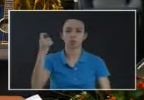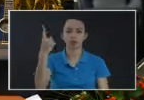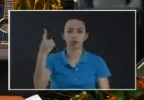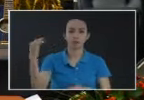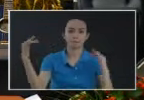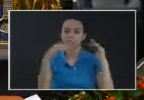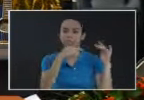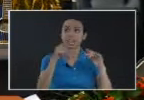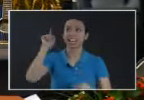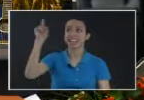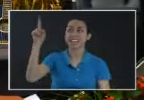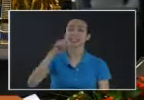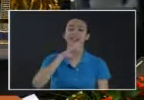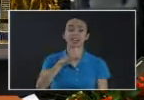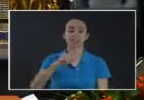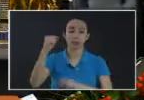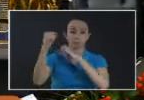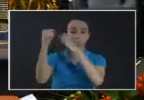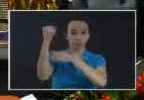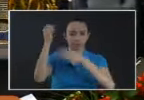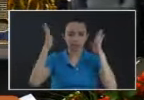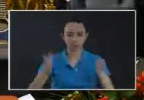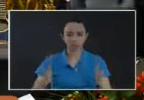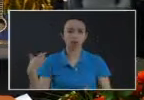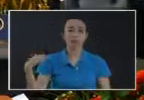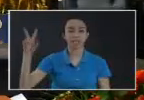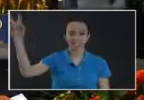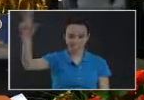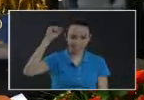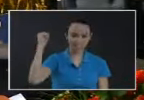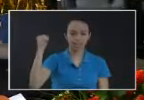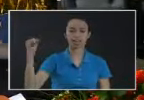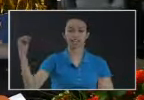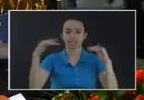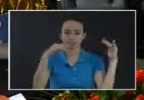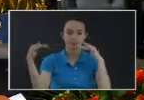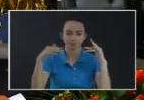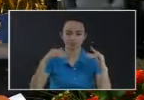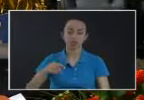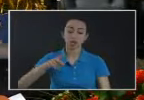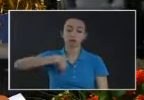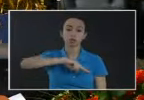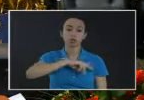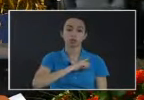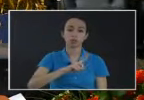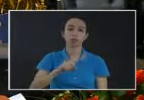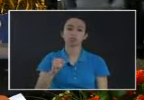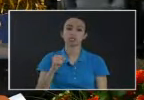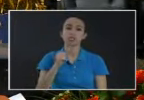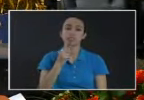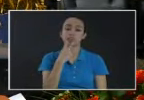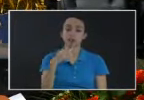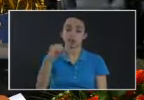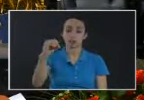Él es poderoso para ganar la batalla. Nosotros somos hijos.